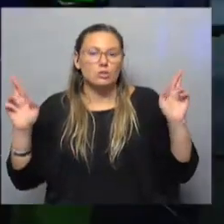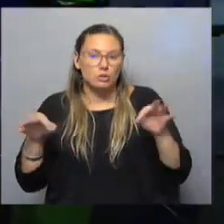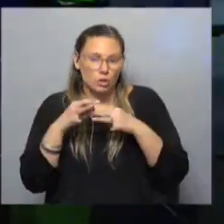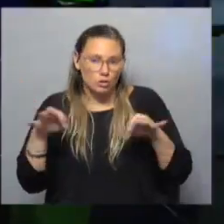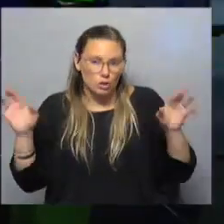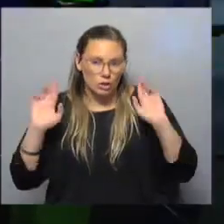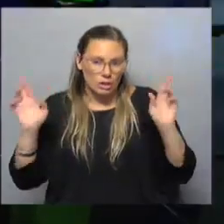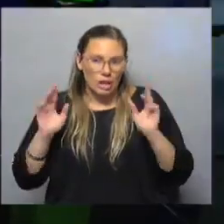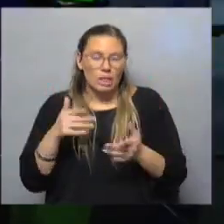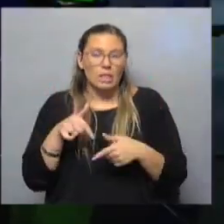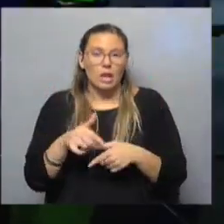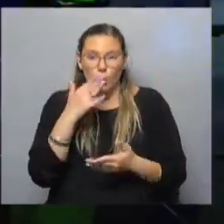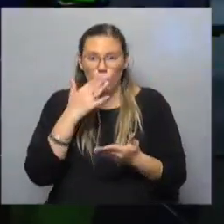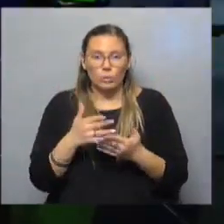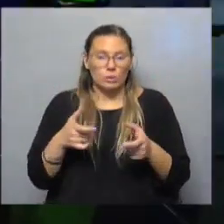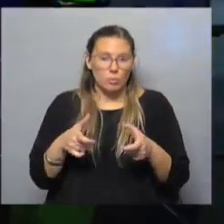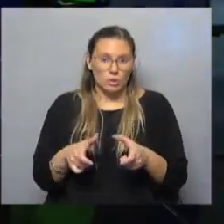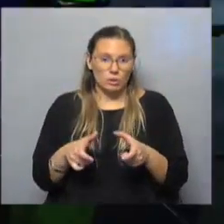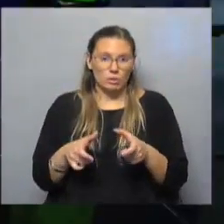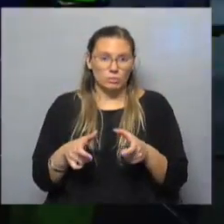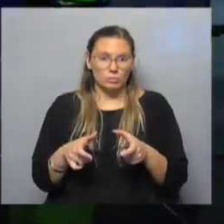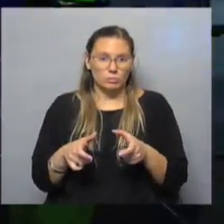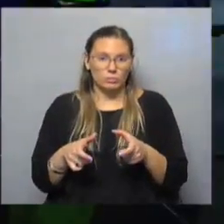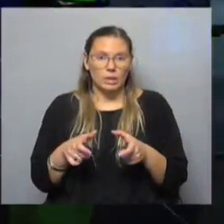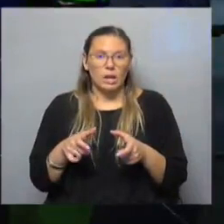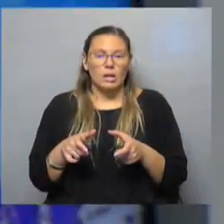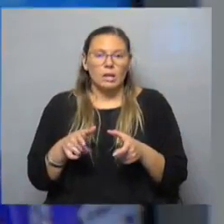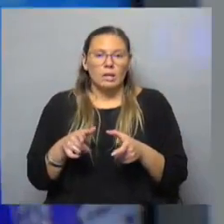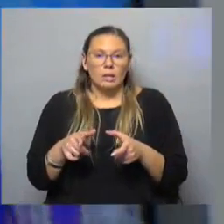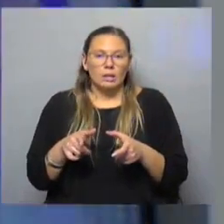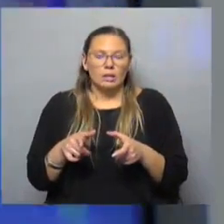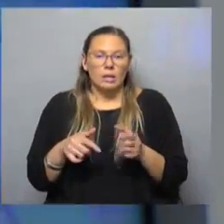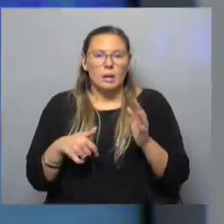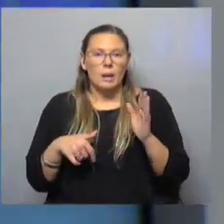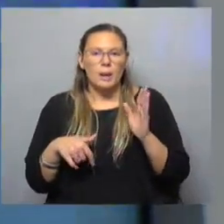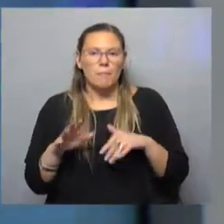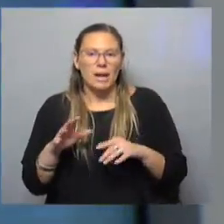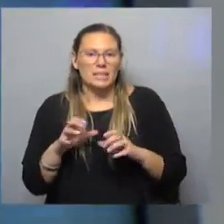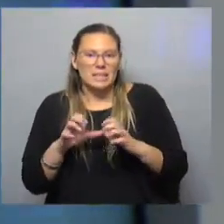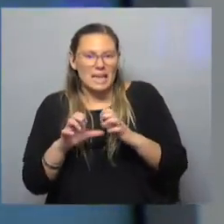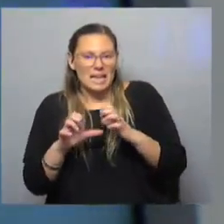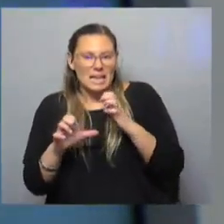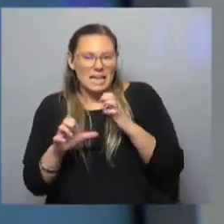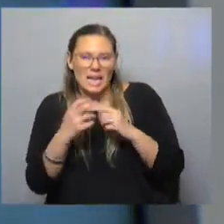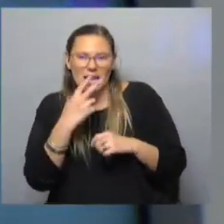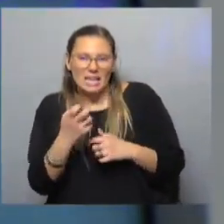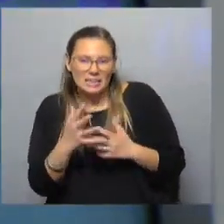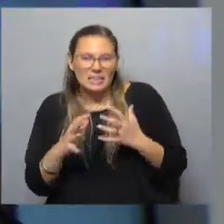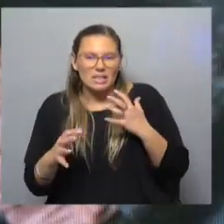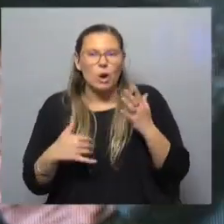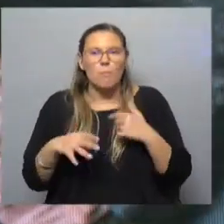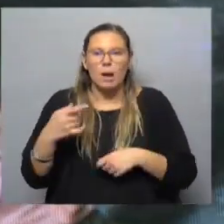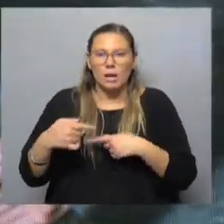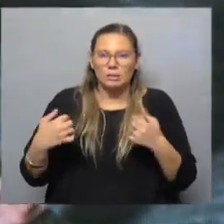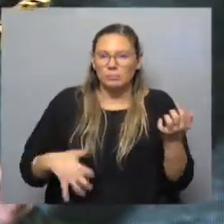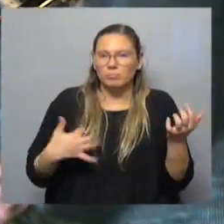banda, ¿no? En el último disco. Sí. Ahí tienen como una cosa más eléctrica, ¿no? Hay más